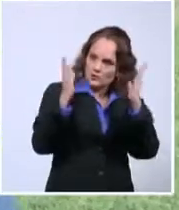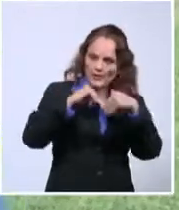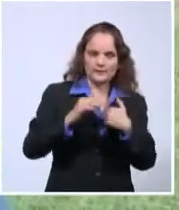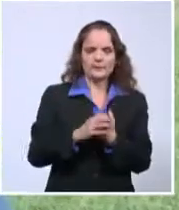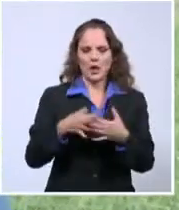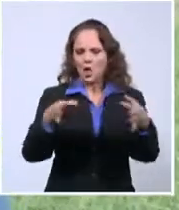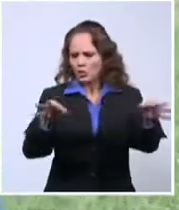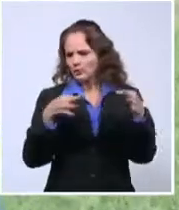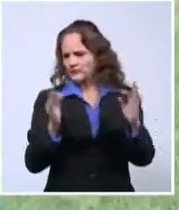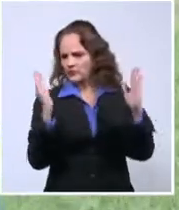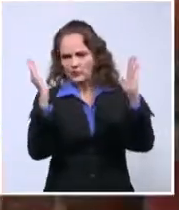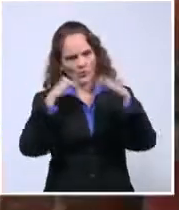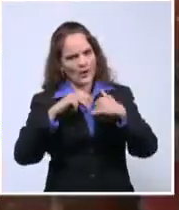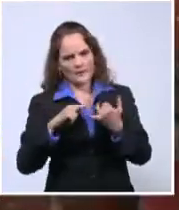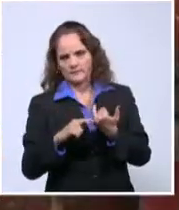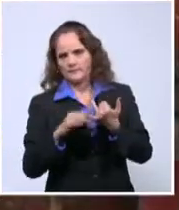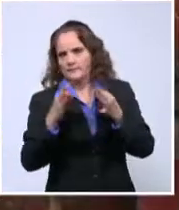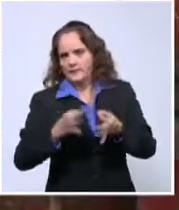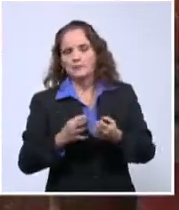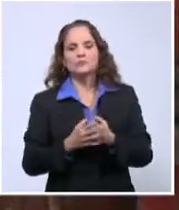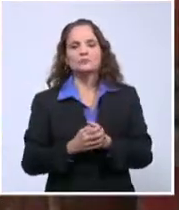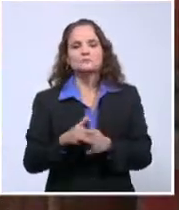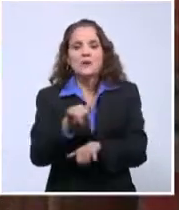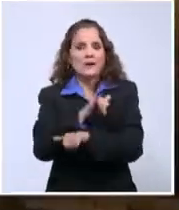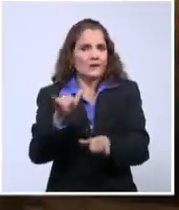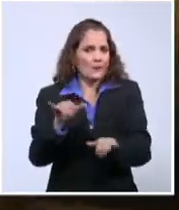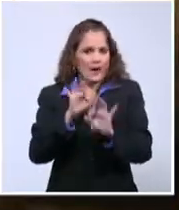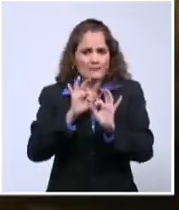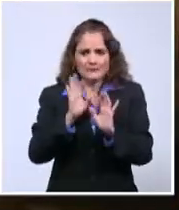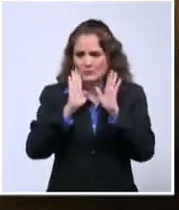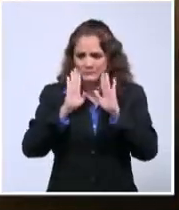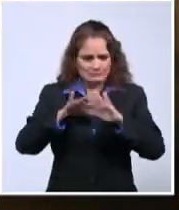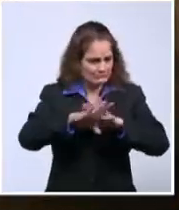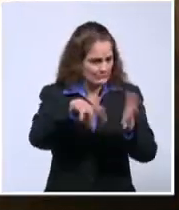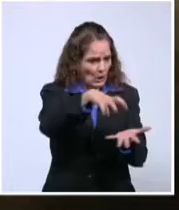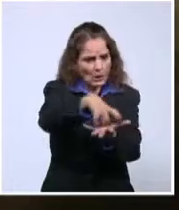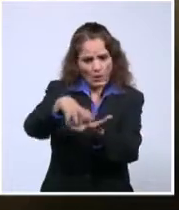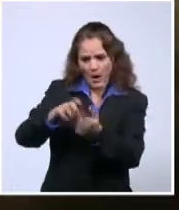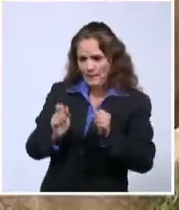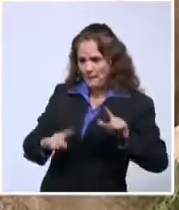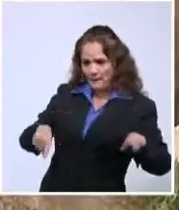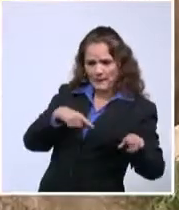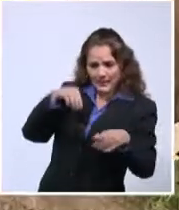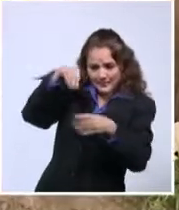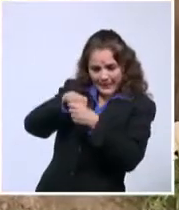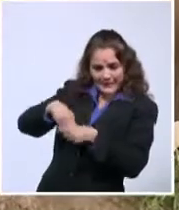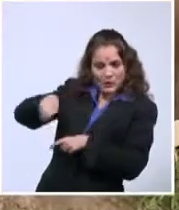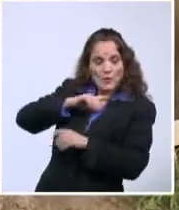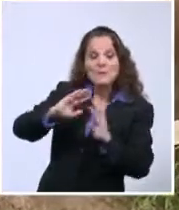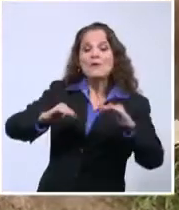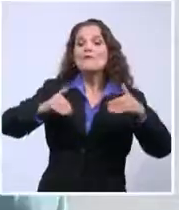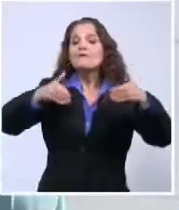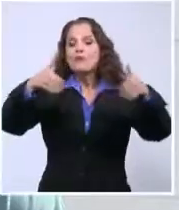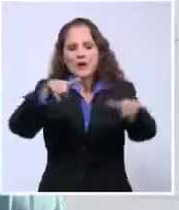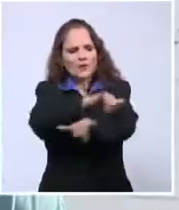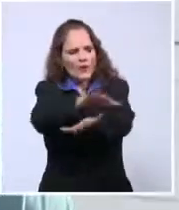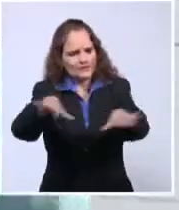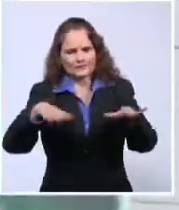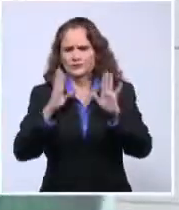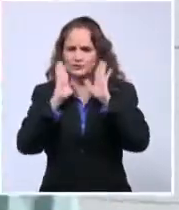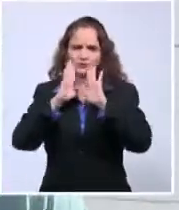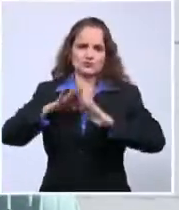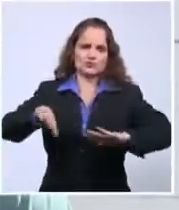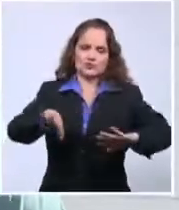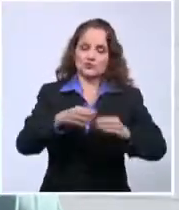documentación establecida que lo acredite, y la mala higiene en el área tanto interior de los kioscos como exterior. En la